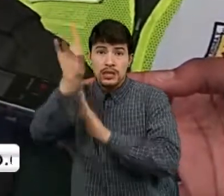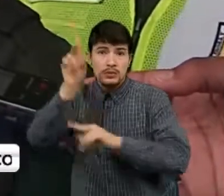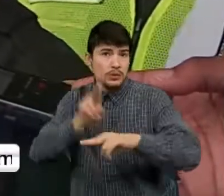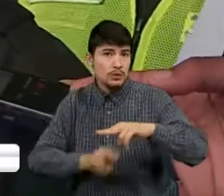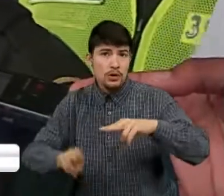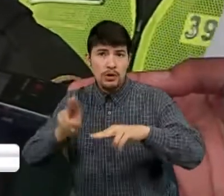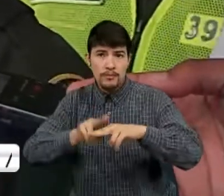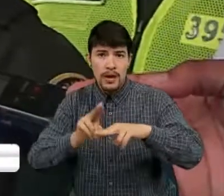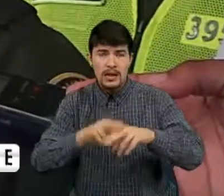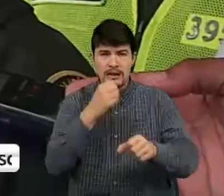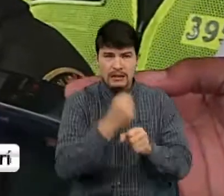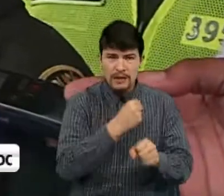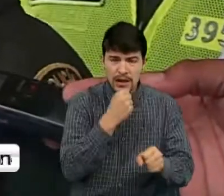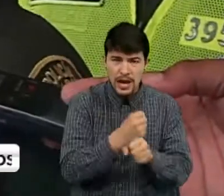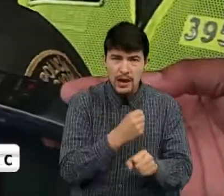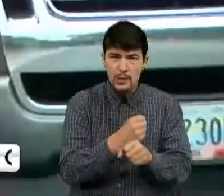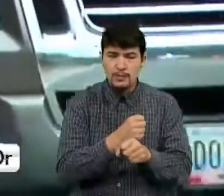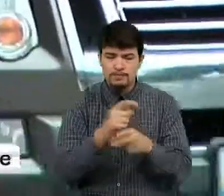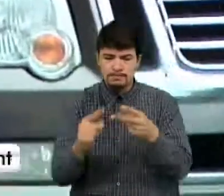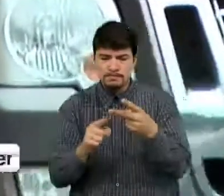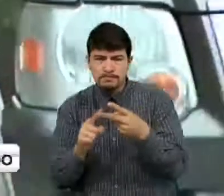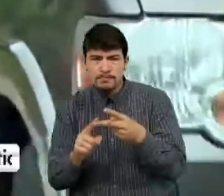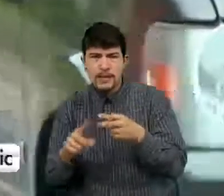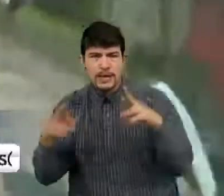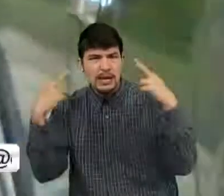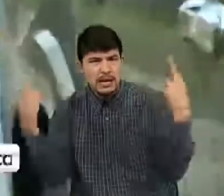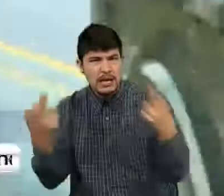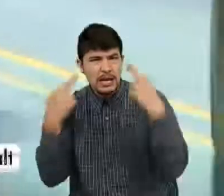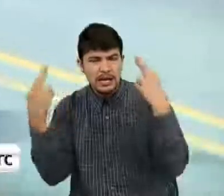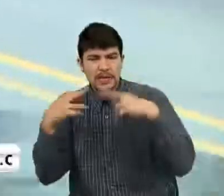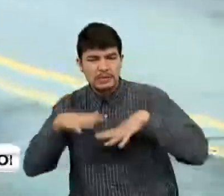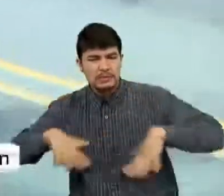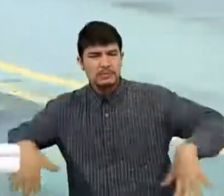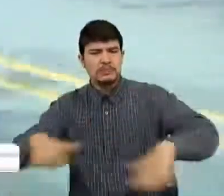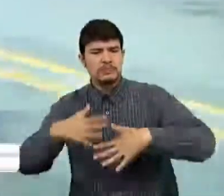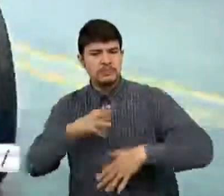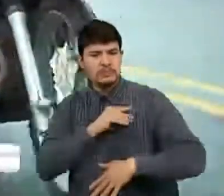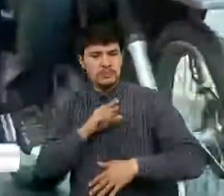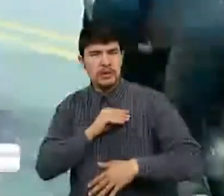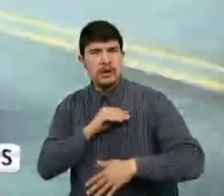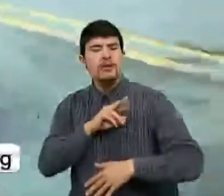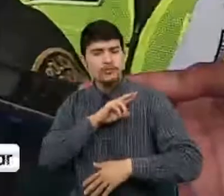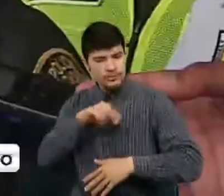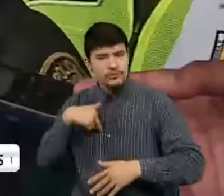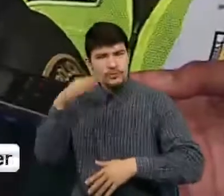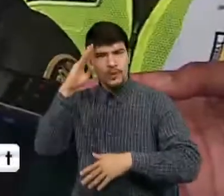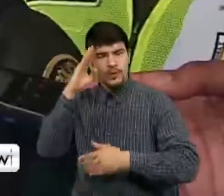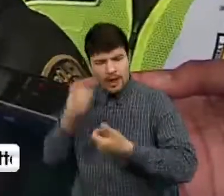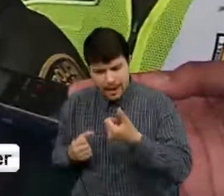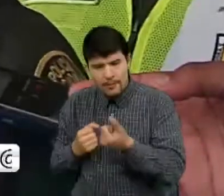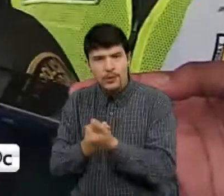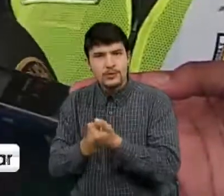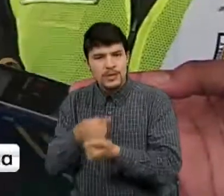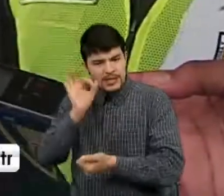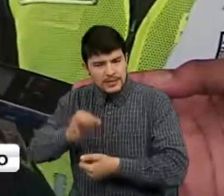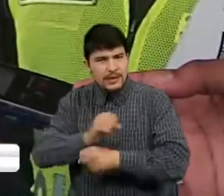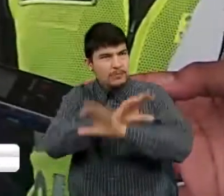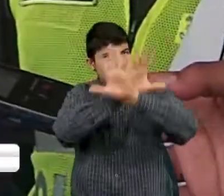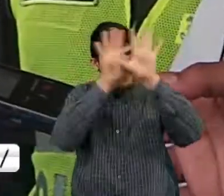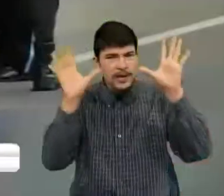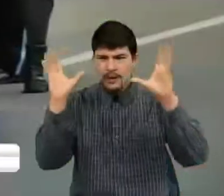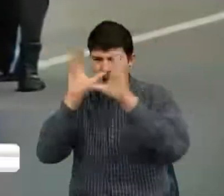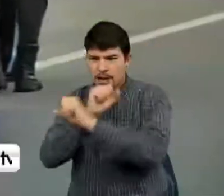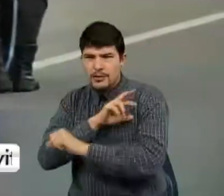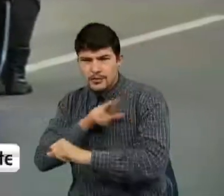tanto en la parte laboral de de recreación de esparcimiento que cuenten con su policía metropolitana ahí estamos de día y de noche dándole